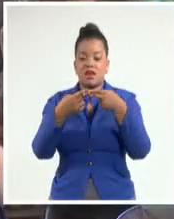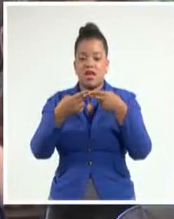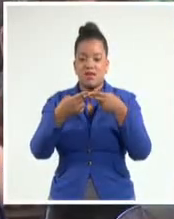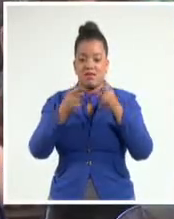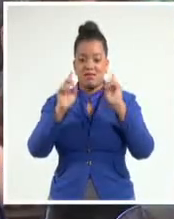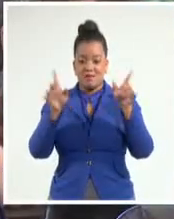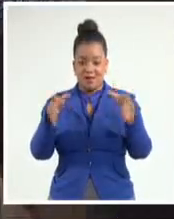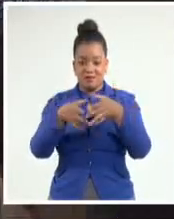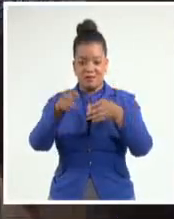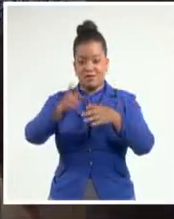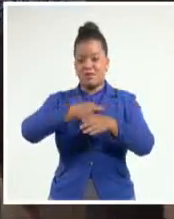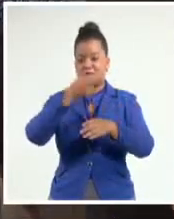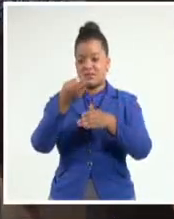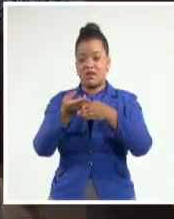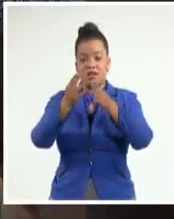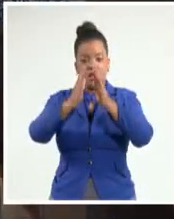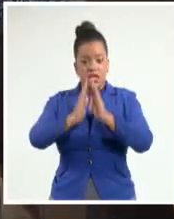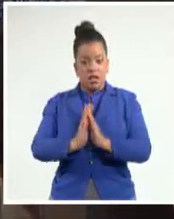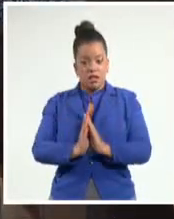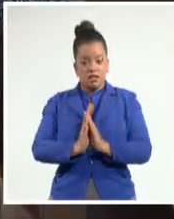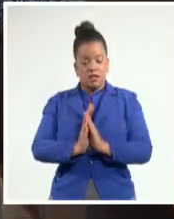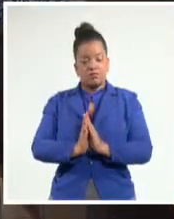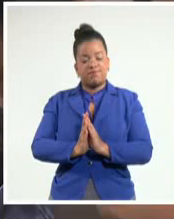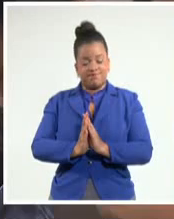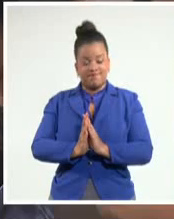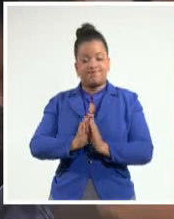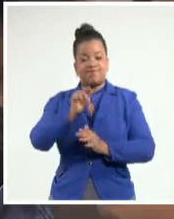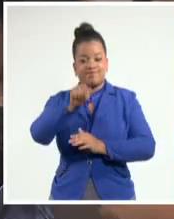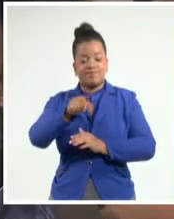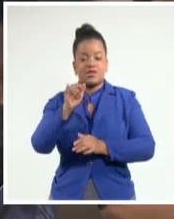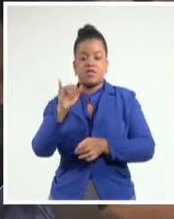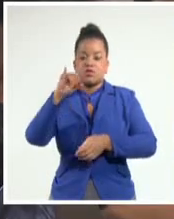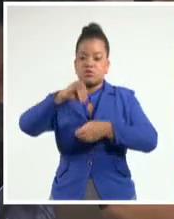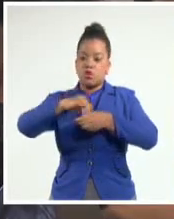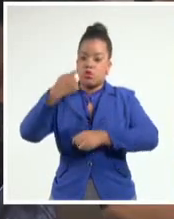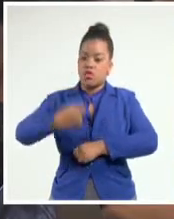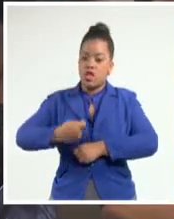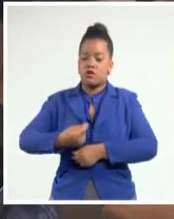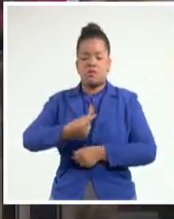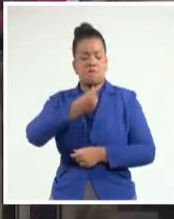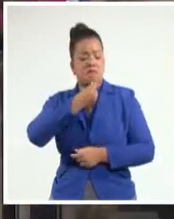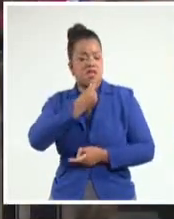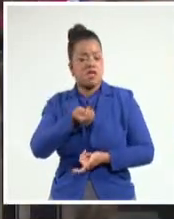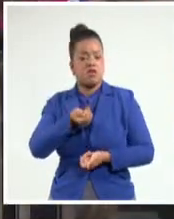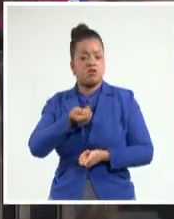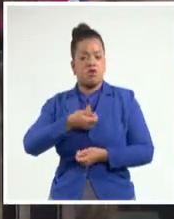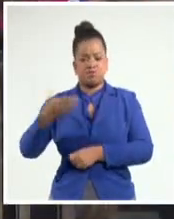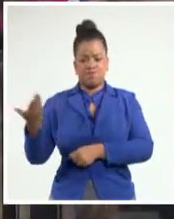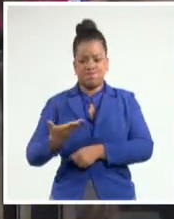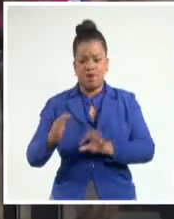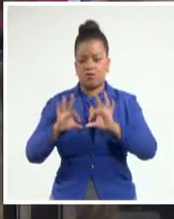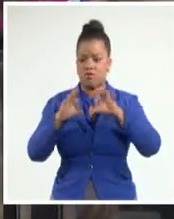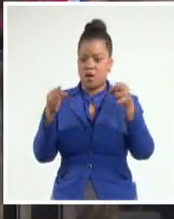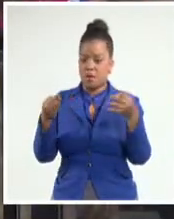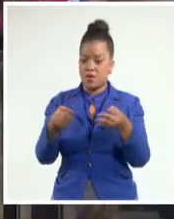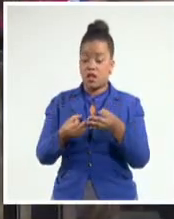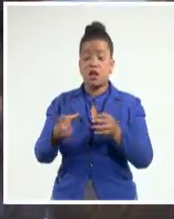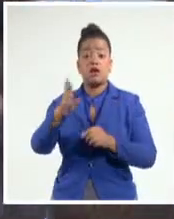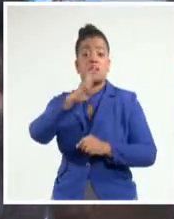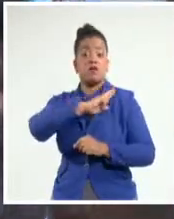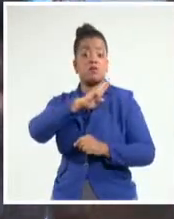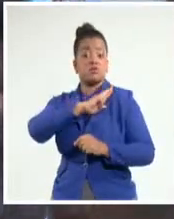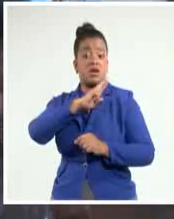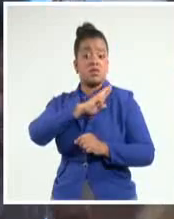Cuba conocieron sobre la inclusión a los derechos de abuelas y abuelos, la violencia familiar, la responsabilidad parental,